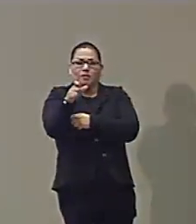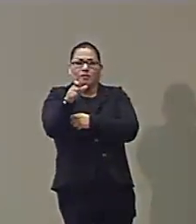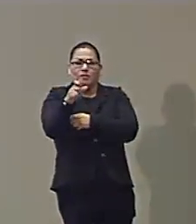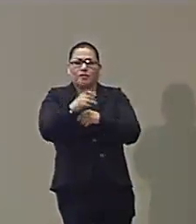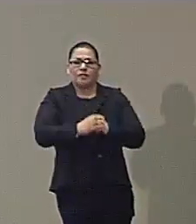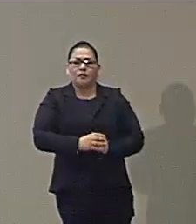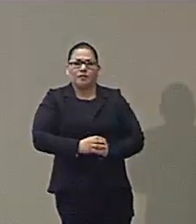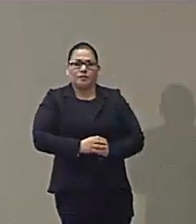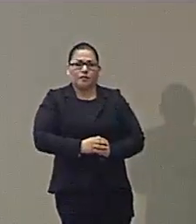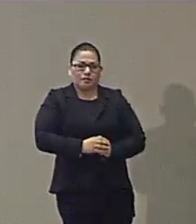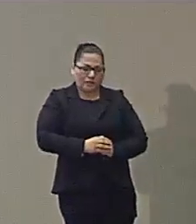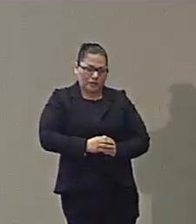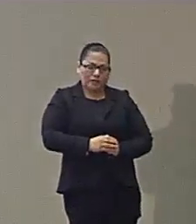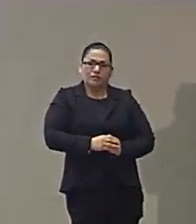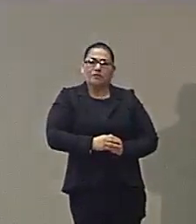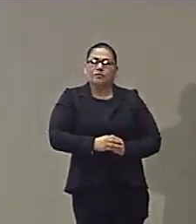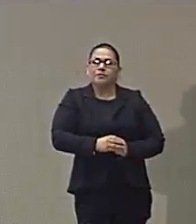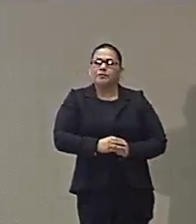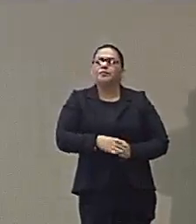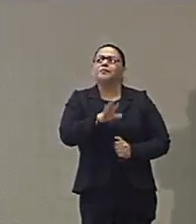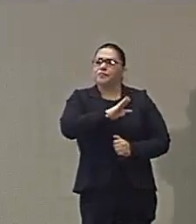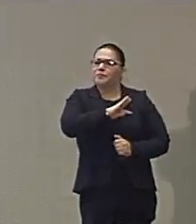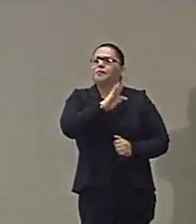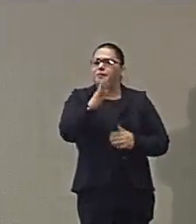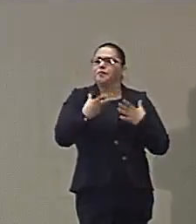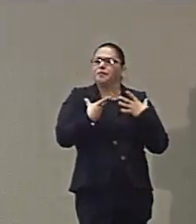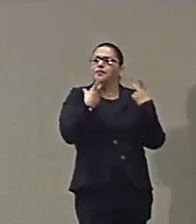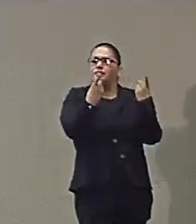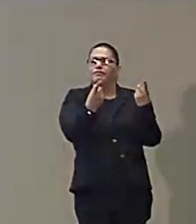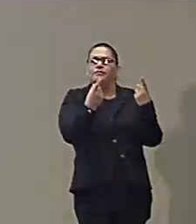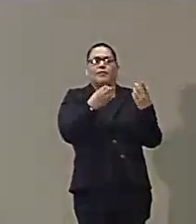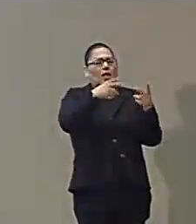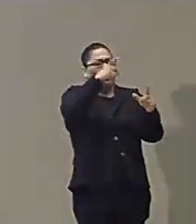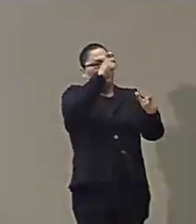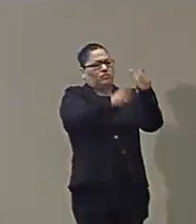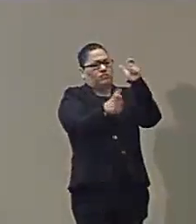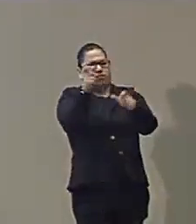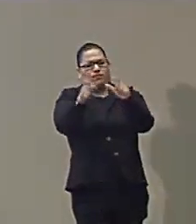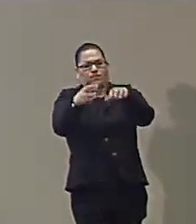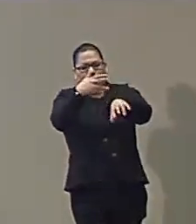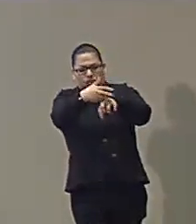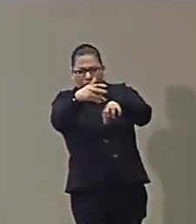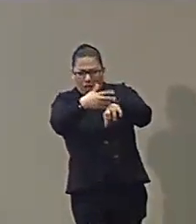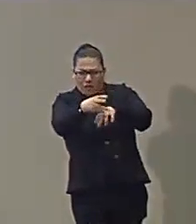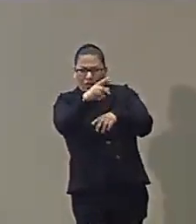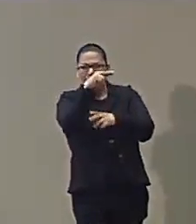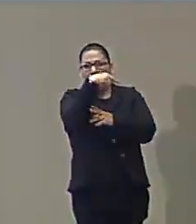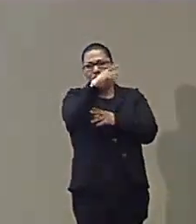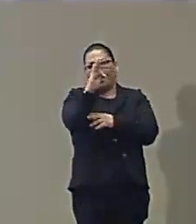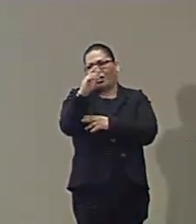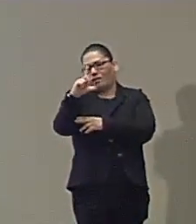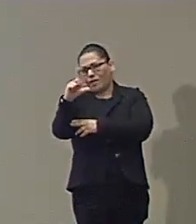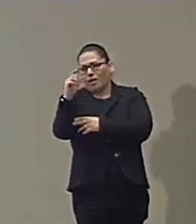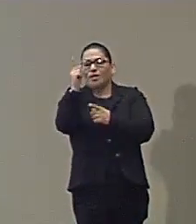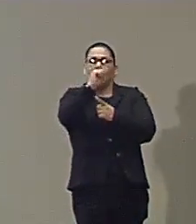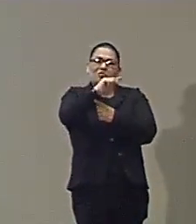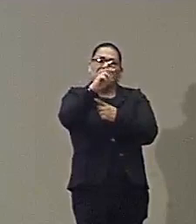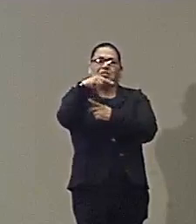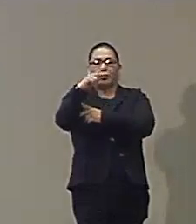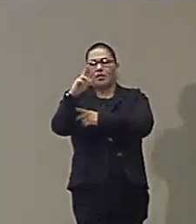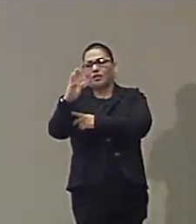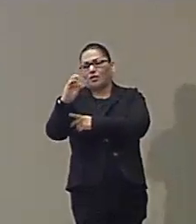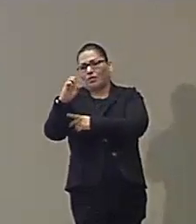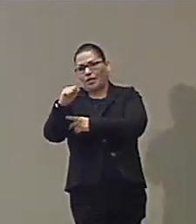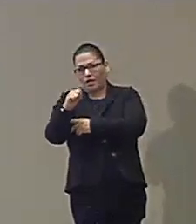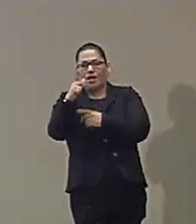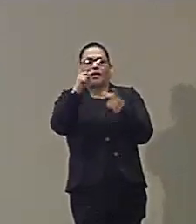estos sitios podría ayudarles cualquier cantidad de siglas de la nfl de la nba de la